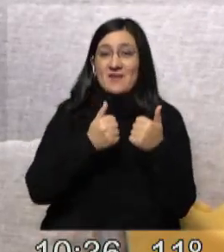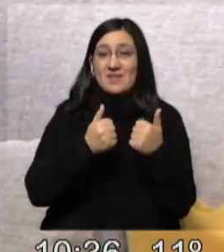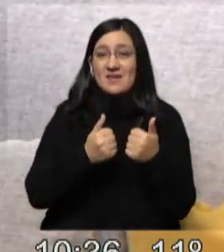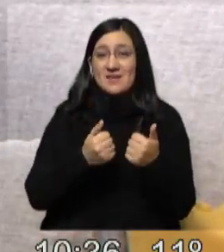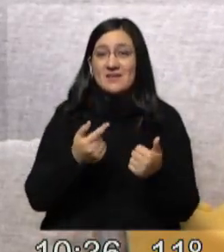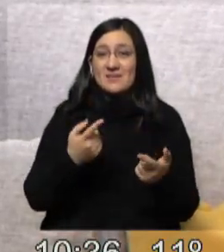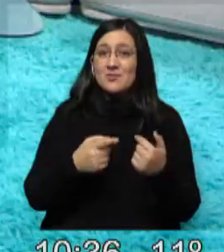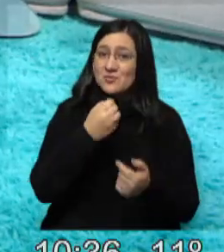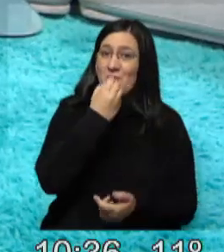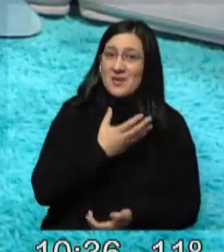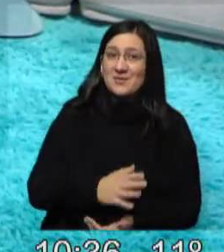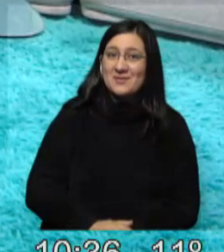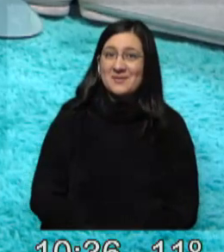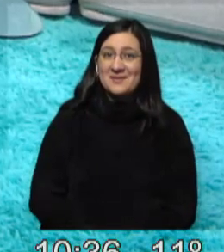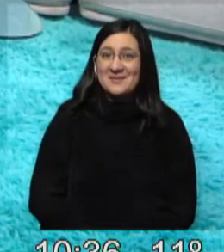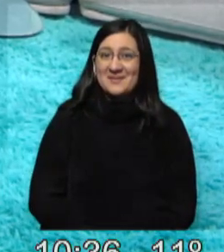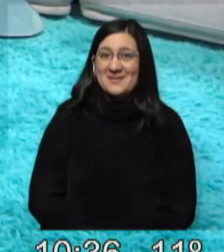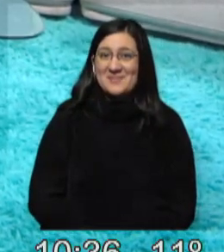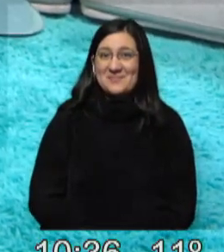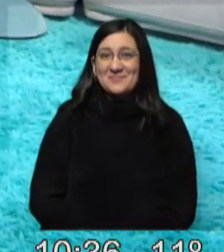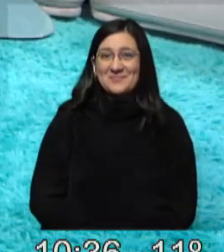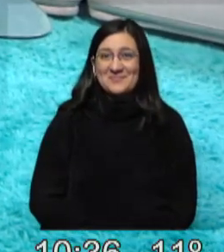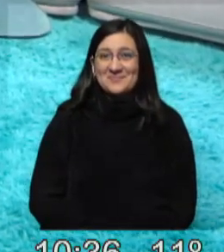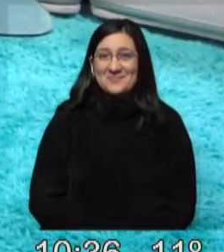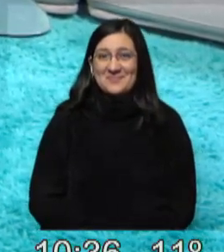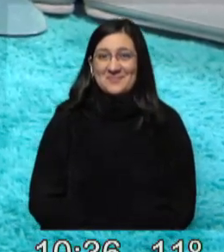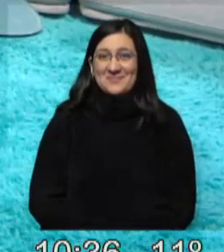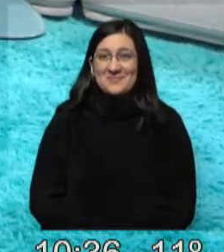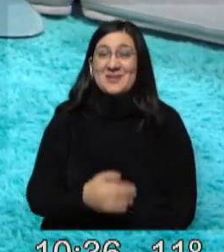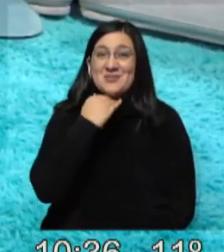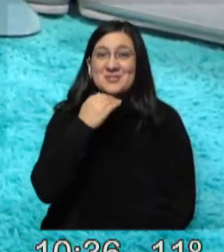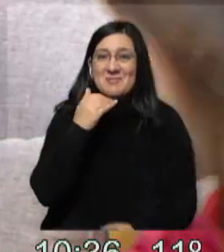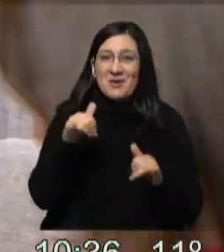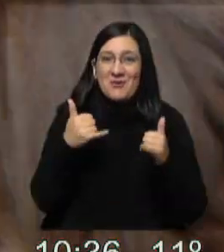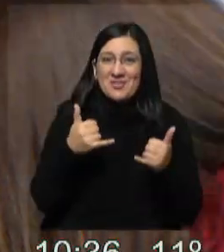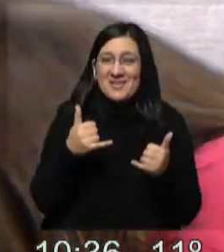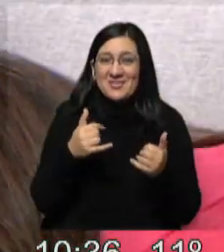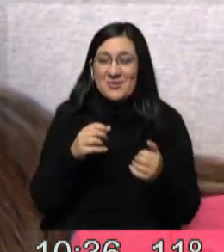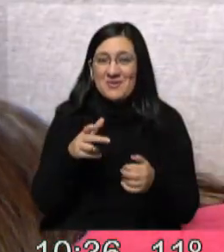y eso está bueno. Así que... No sé si me están jodiendo, me están haciendo la cámara. Estamos...